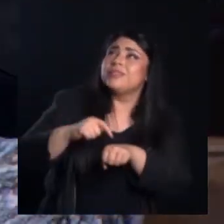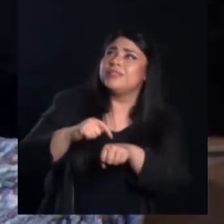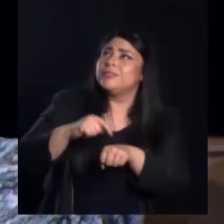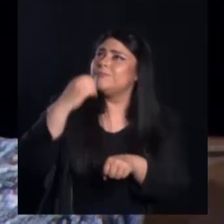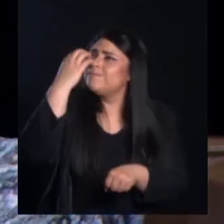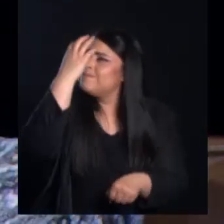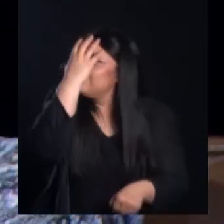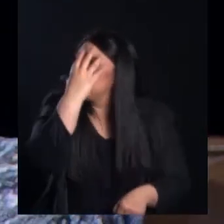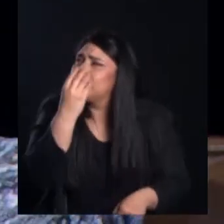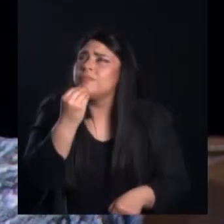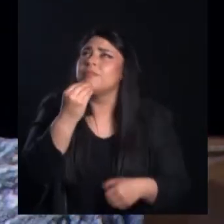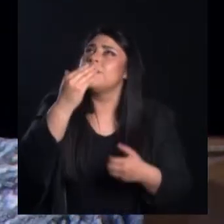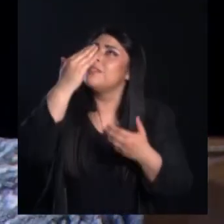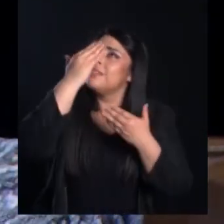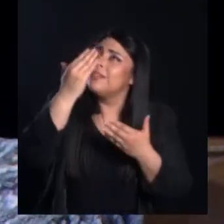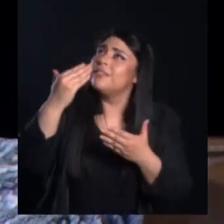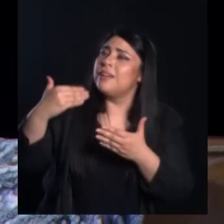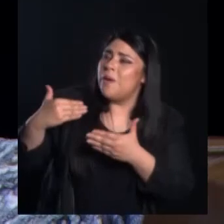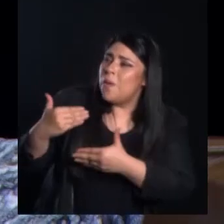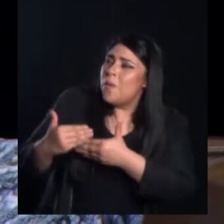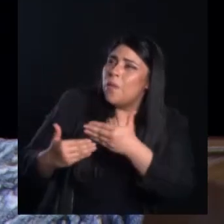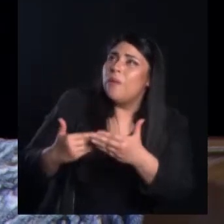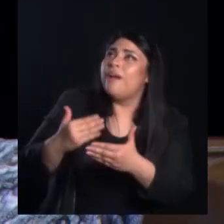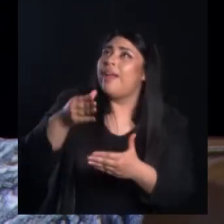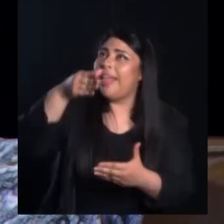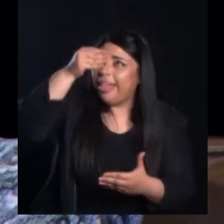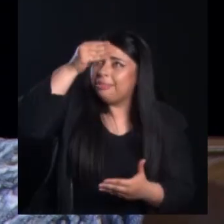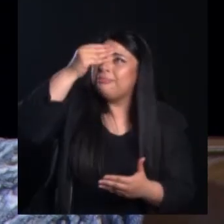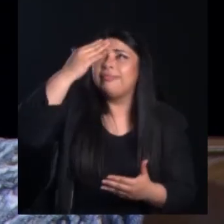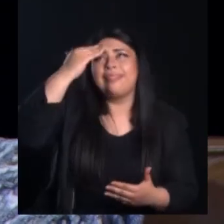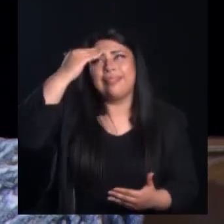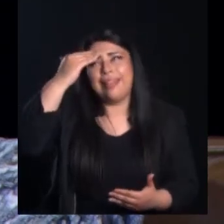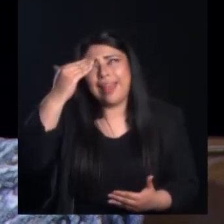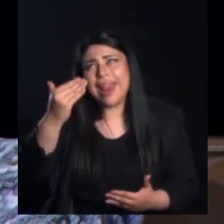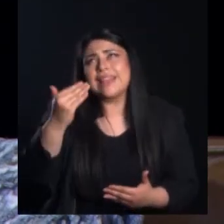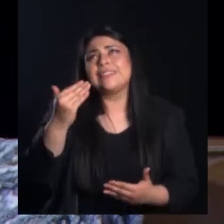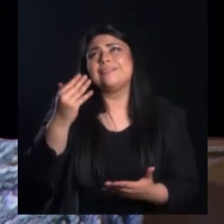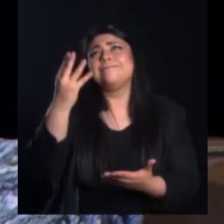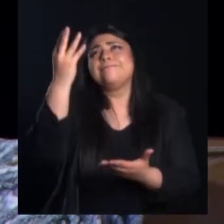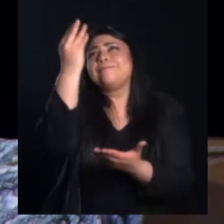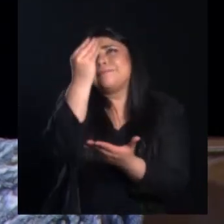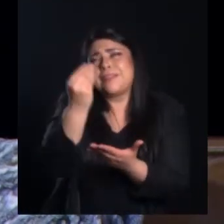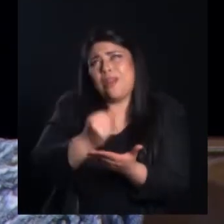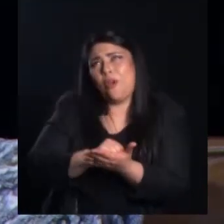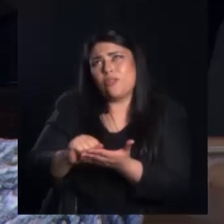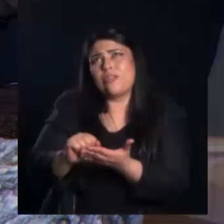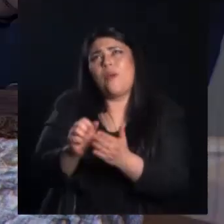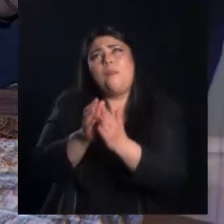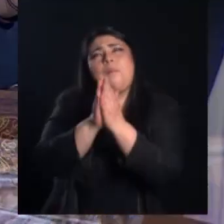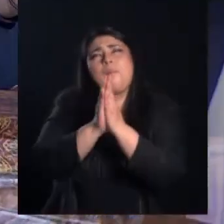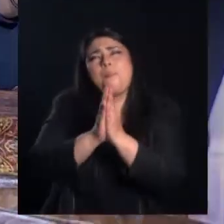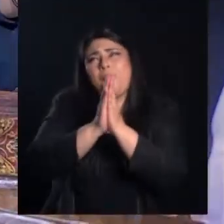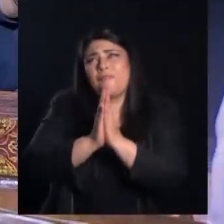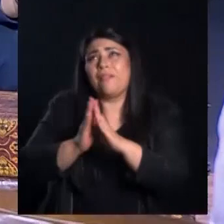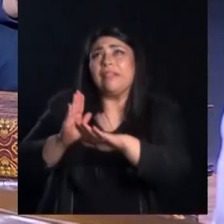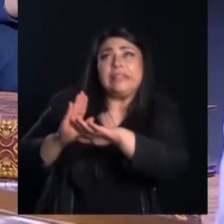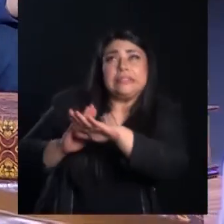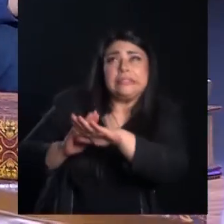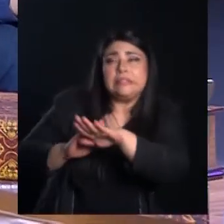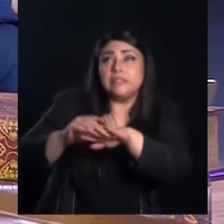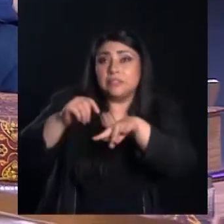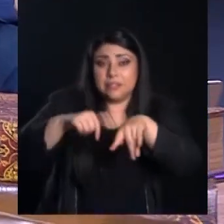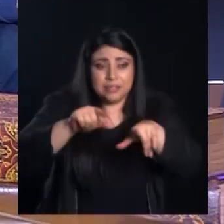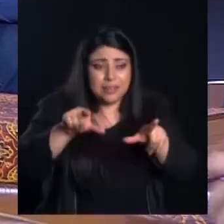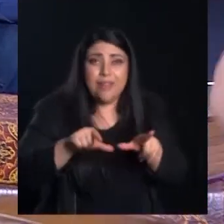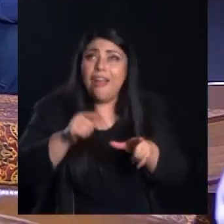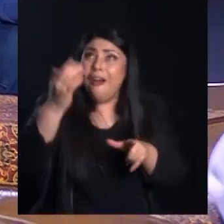que estamos pasando que estamos aprendiendo de tu palabra espíritu santo te pido que defiendas en este lugar te damos